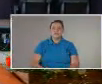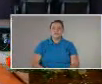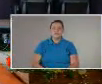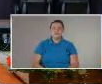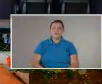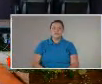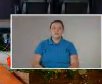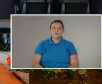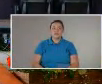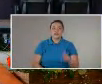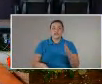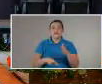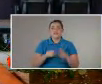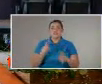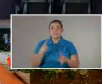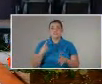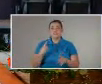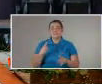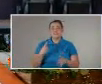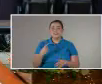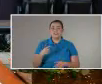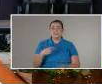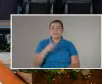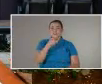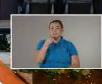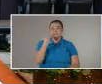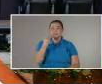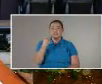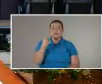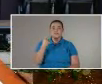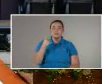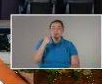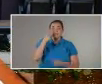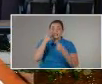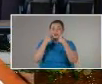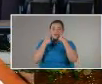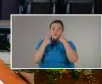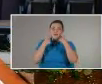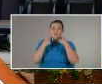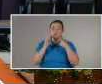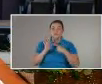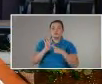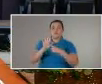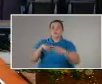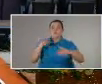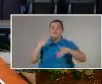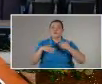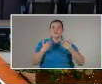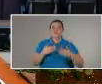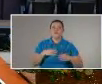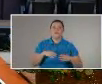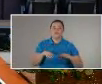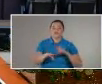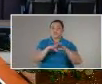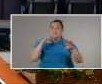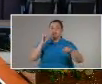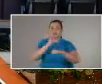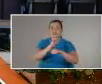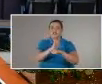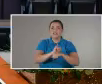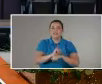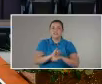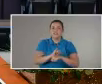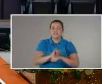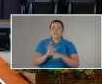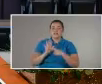Pero a veces nos secamos las lágrimas, entramos a la iglesia, aparentamos gozo, salimos de la iglesia y continuamos con un estado en donde nuestro